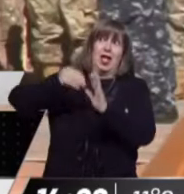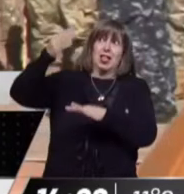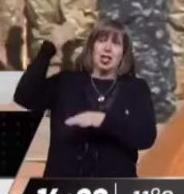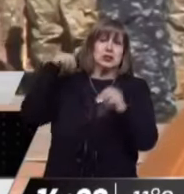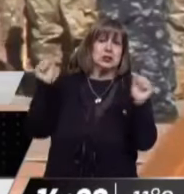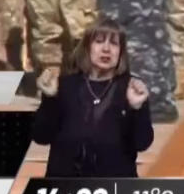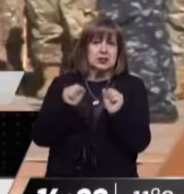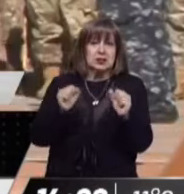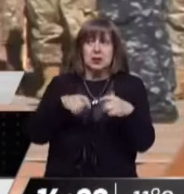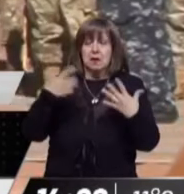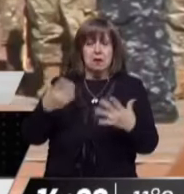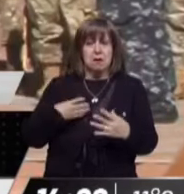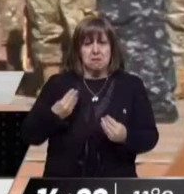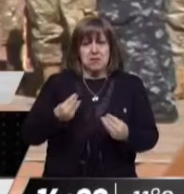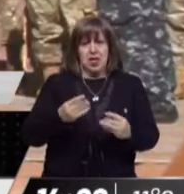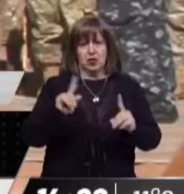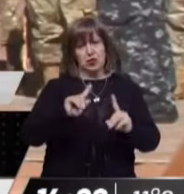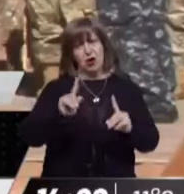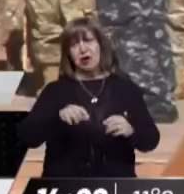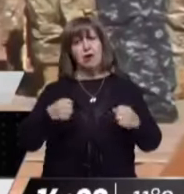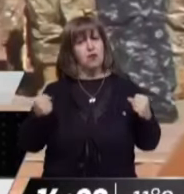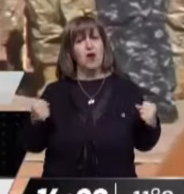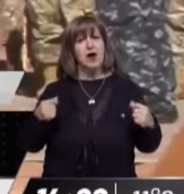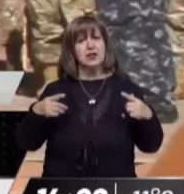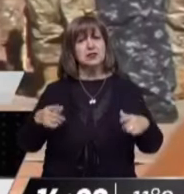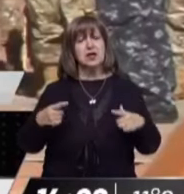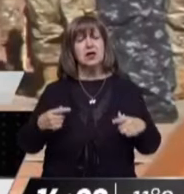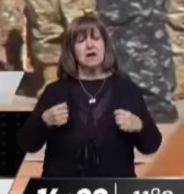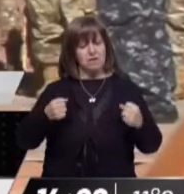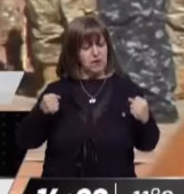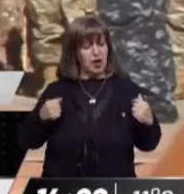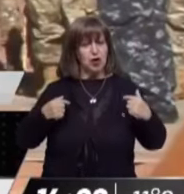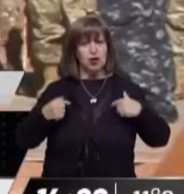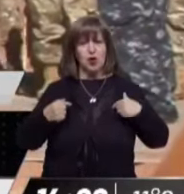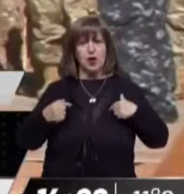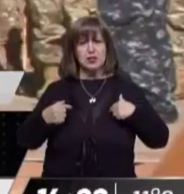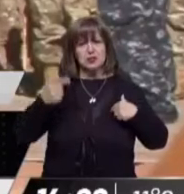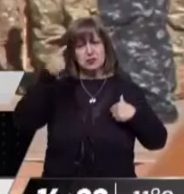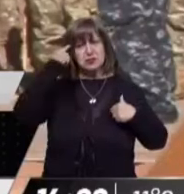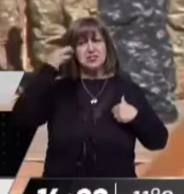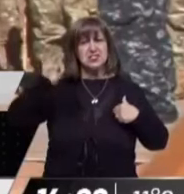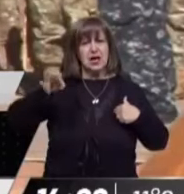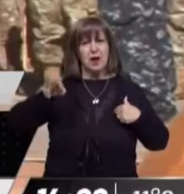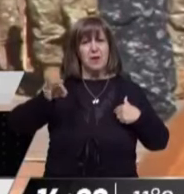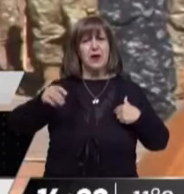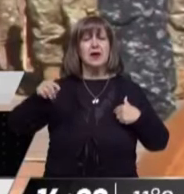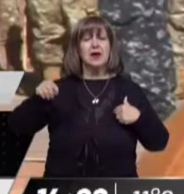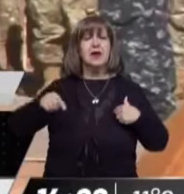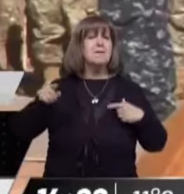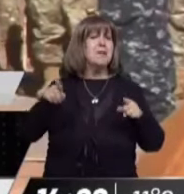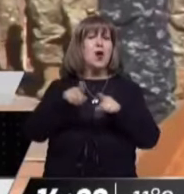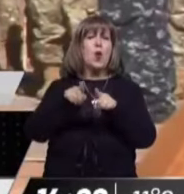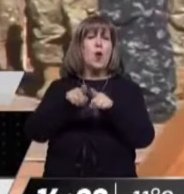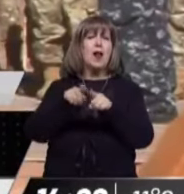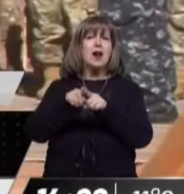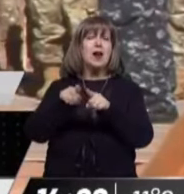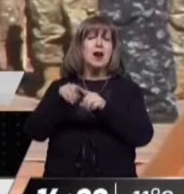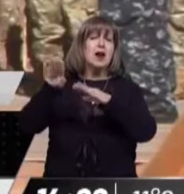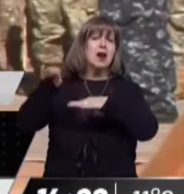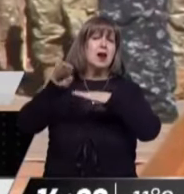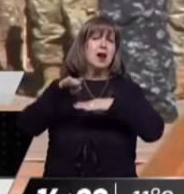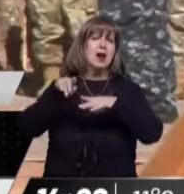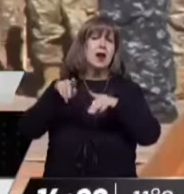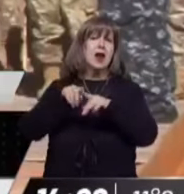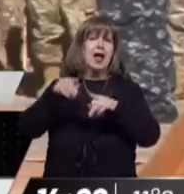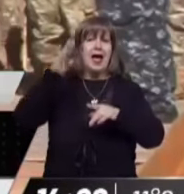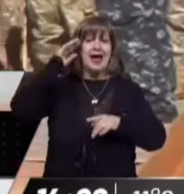Pero no temió. Tuvo coraje. Tuvo valentía. El mismo coraje y la misma valentía